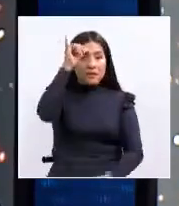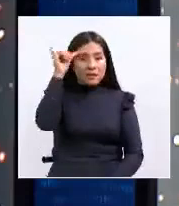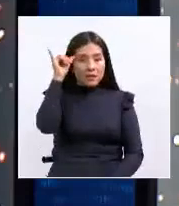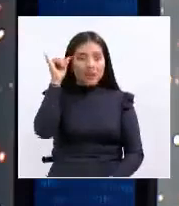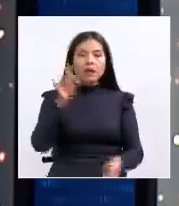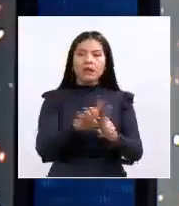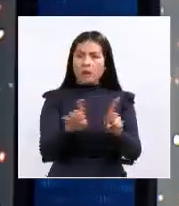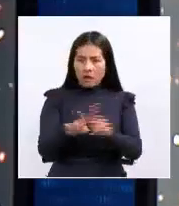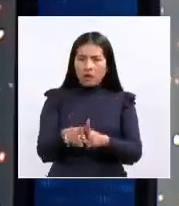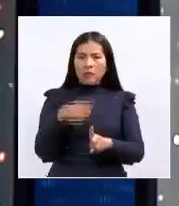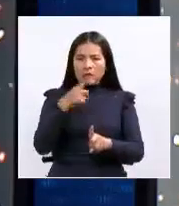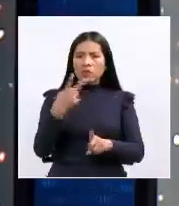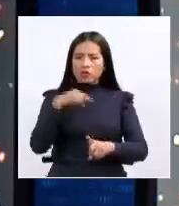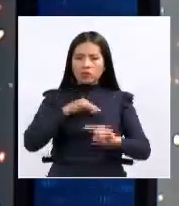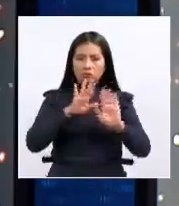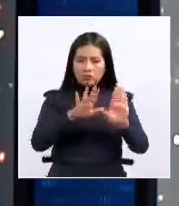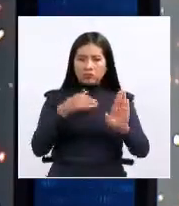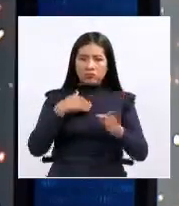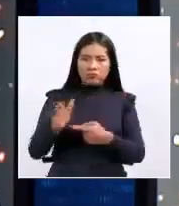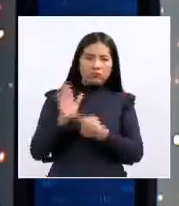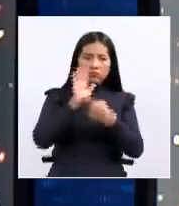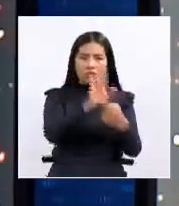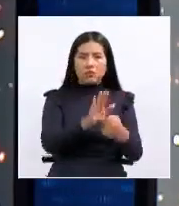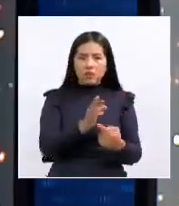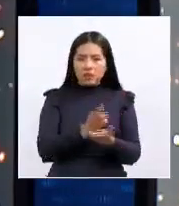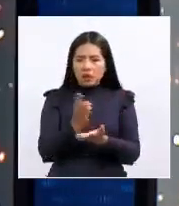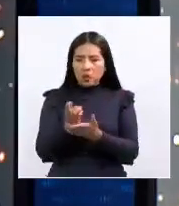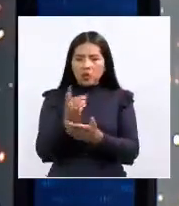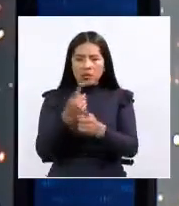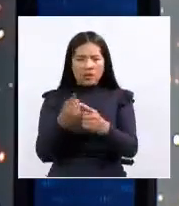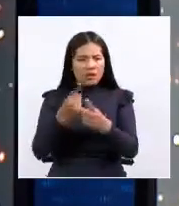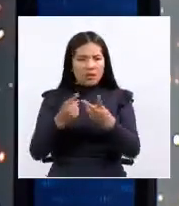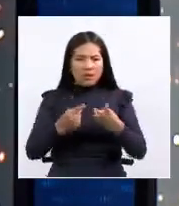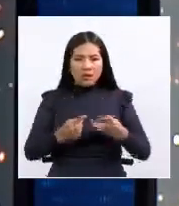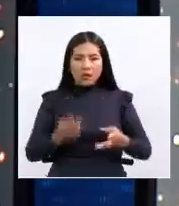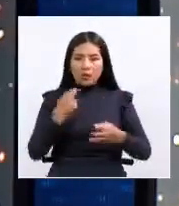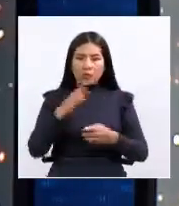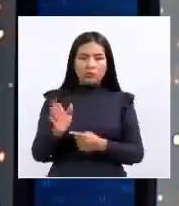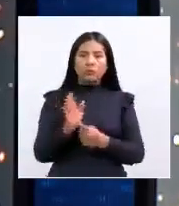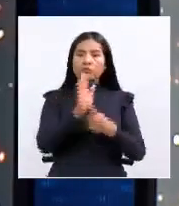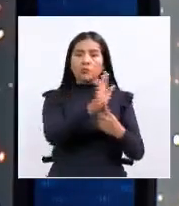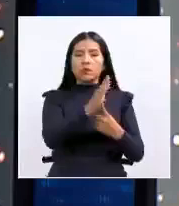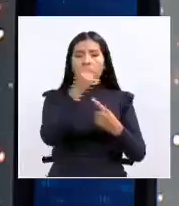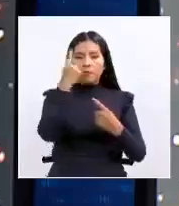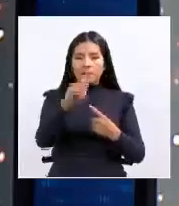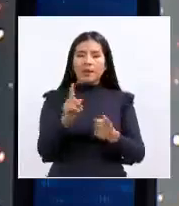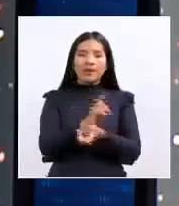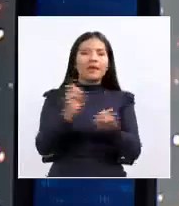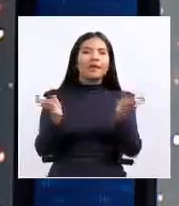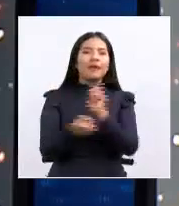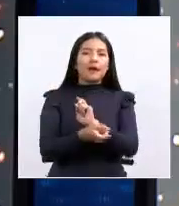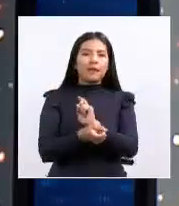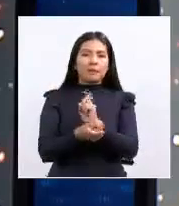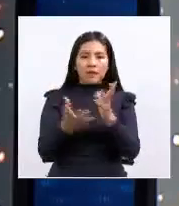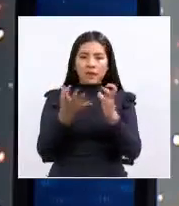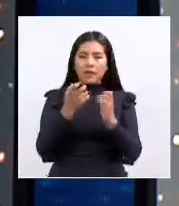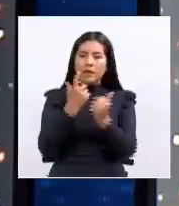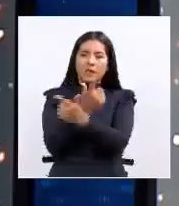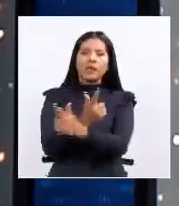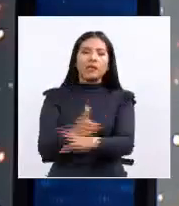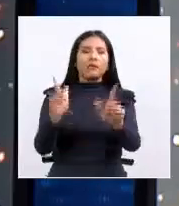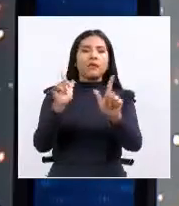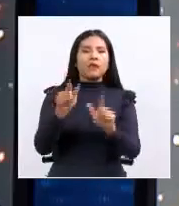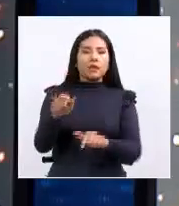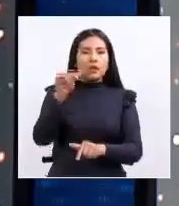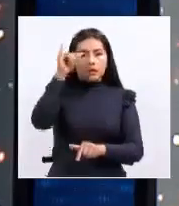una serie de recursos para que, de acuerdo a sus pretensiones, puedan liberar a